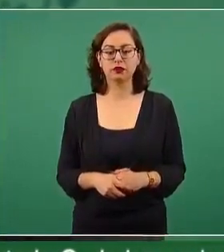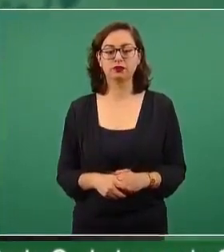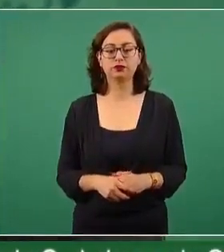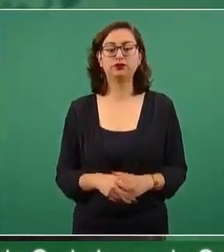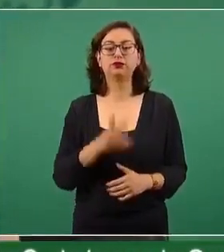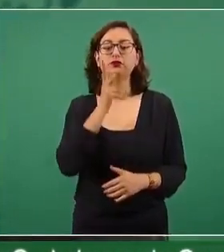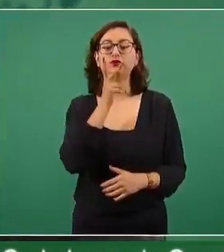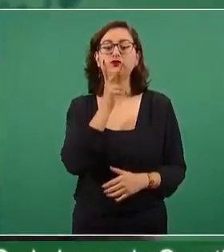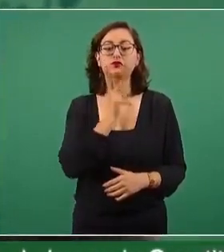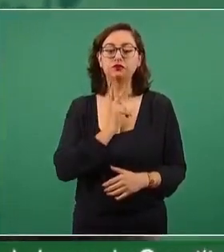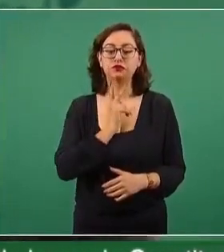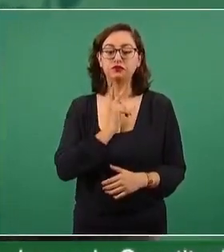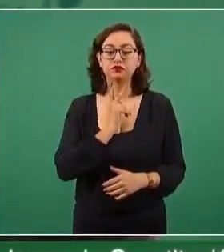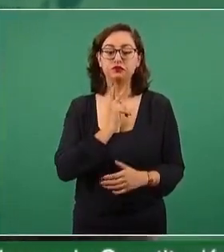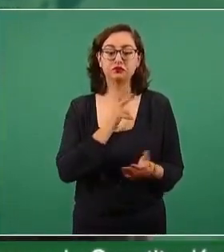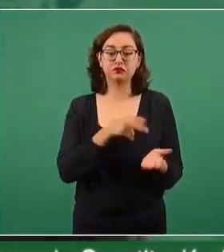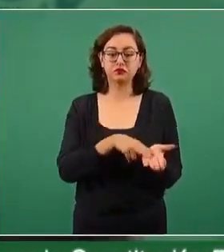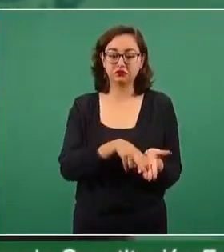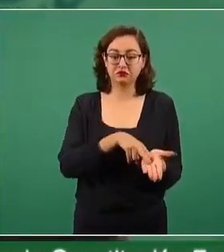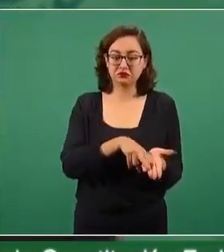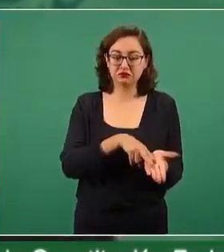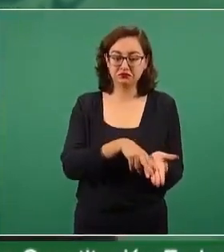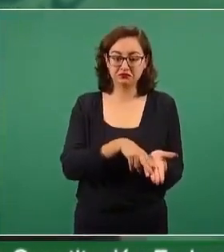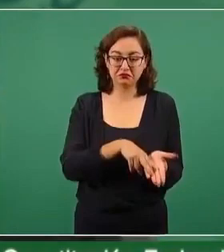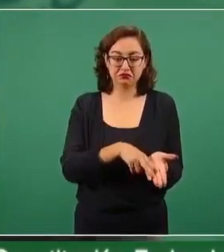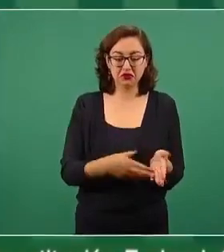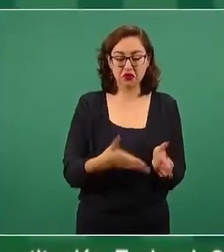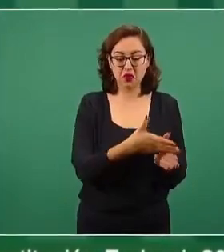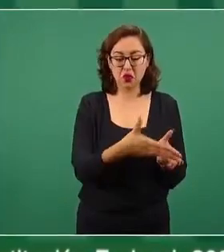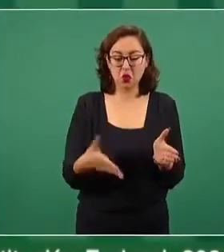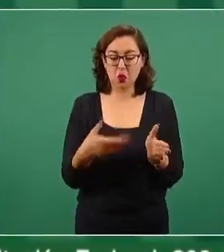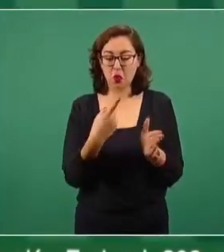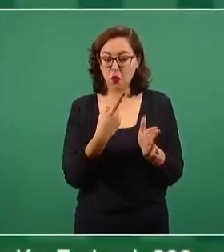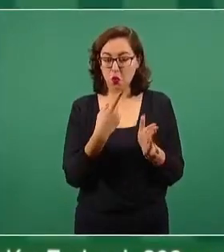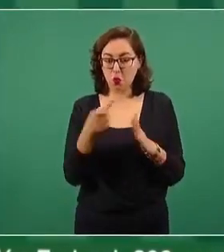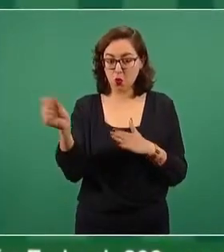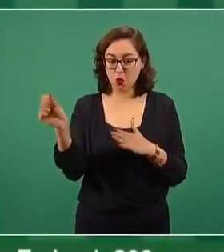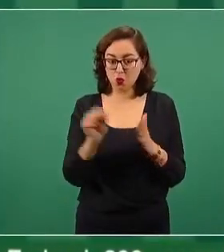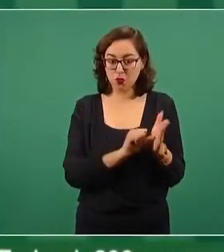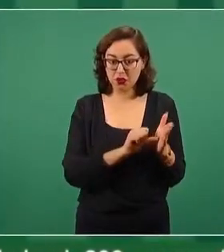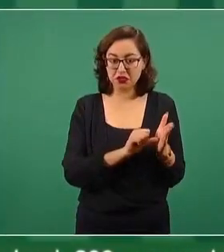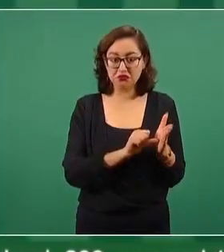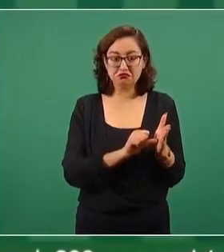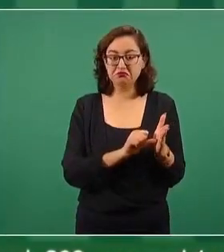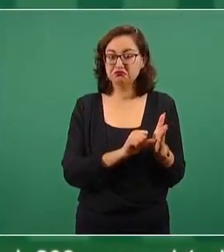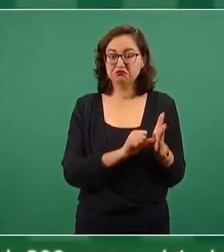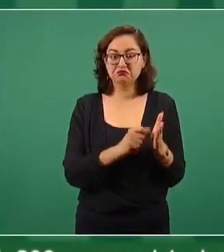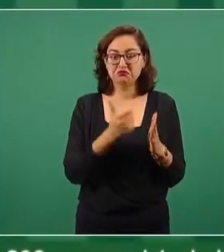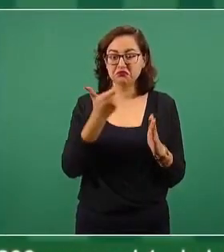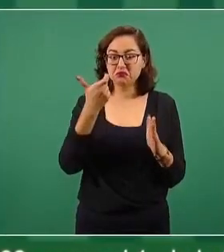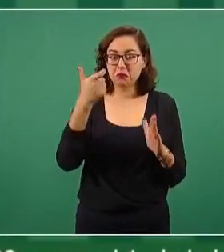no costaba nada, porque hubo como un mes que se cayó el precio del petróleo,